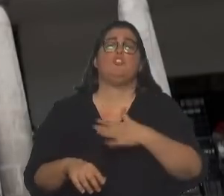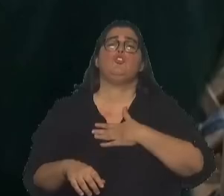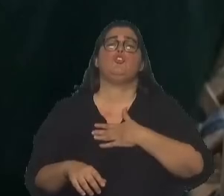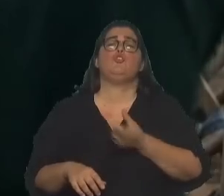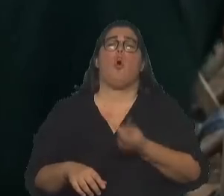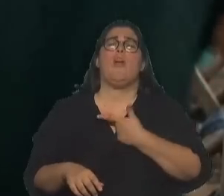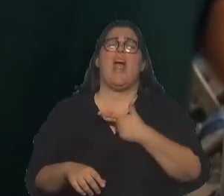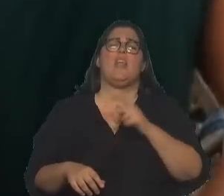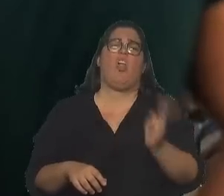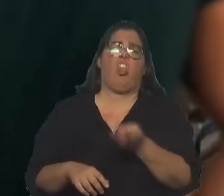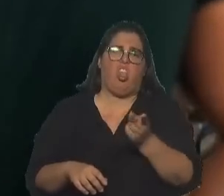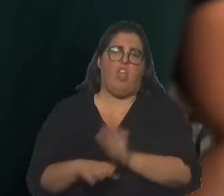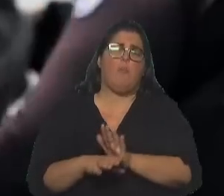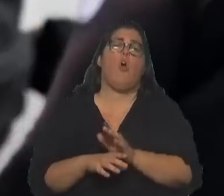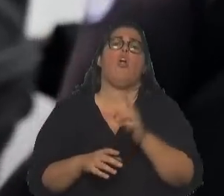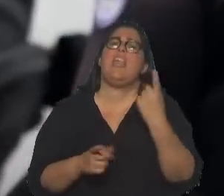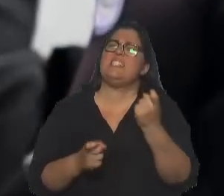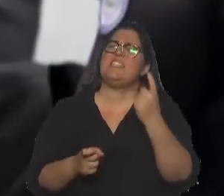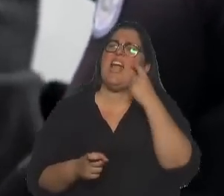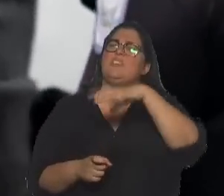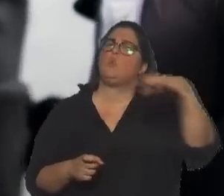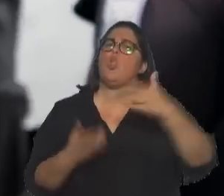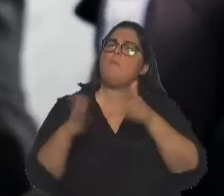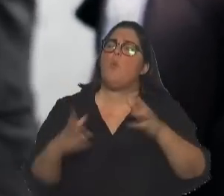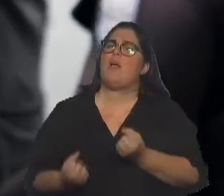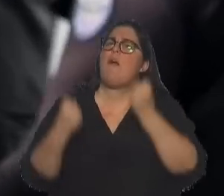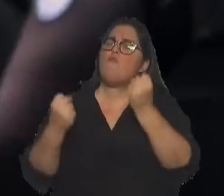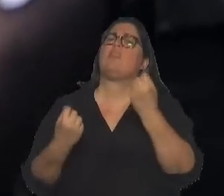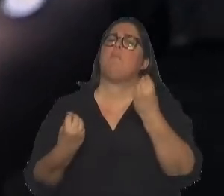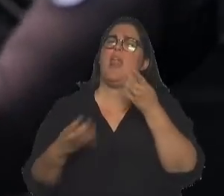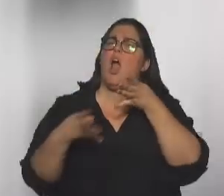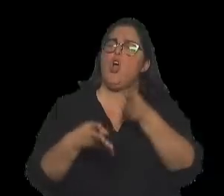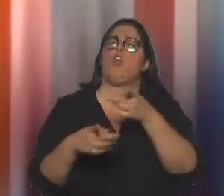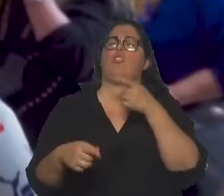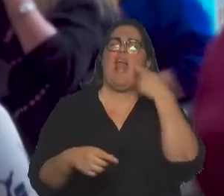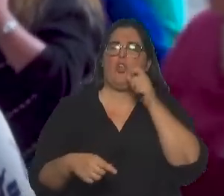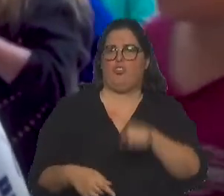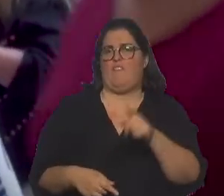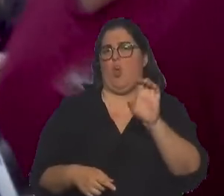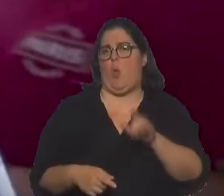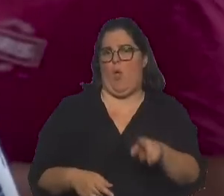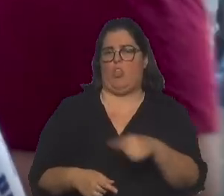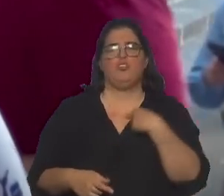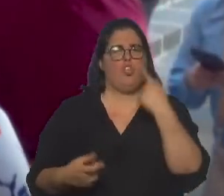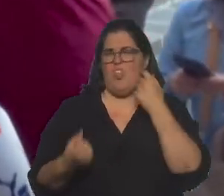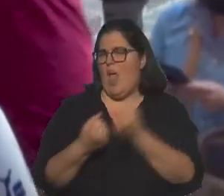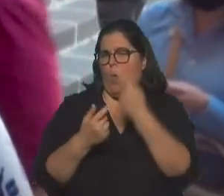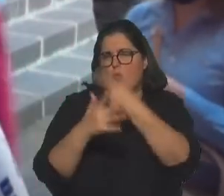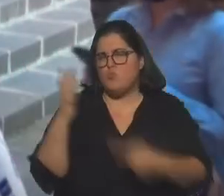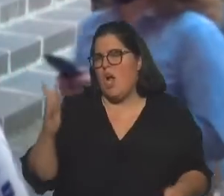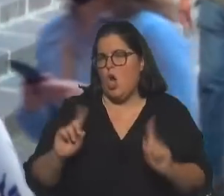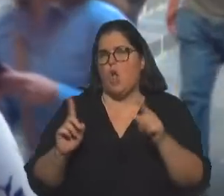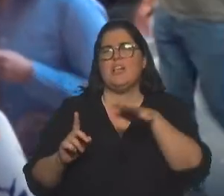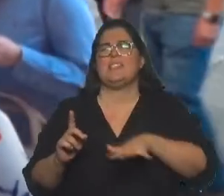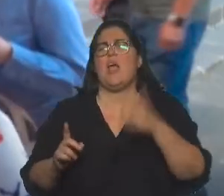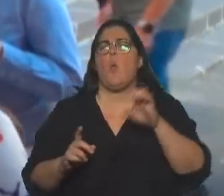mayor esfuerzo de las instituciones públicas para combatir el delito organizado en Ecuador. No estoy de acuerdo en las muchas cosas que está pasando aquí en el